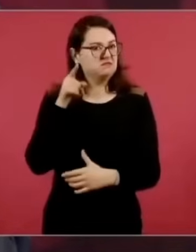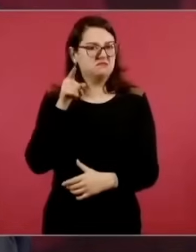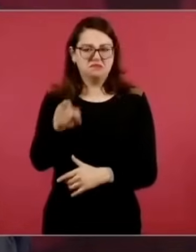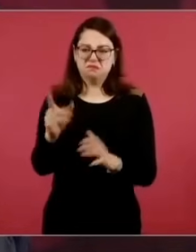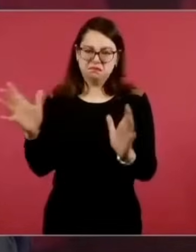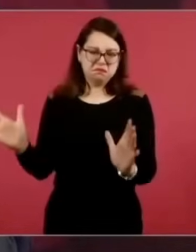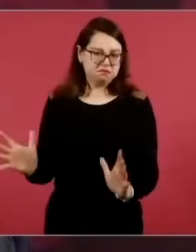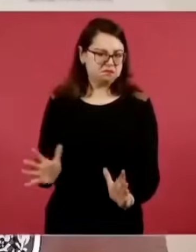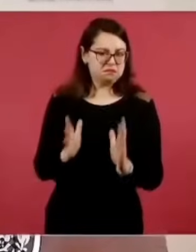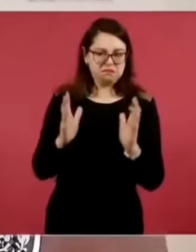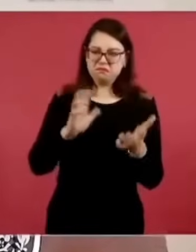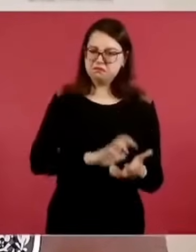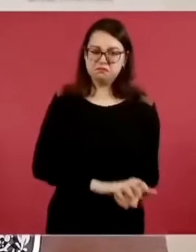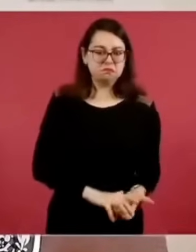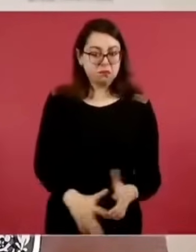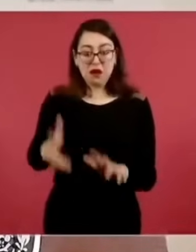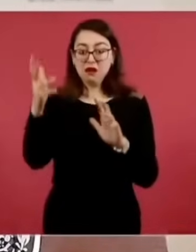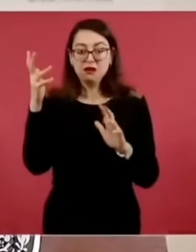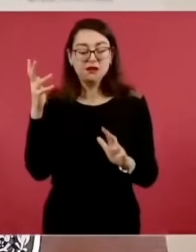por